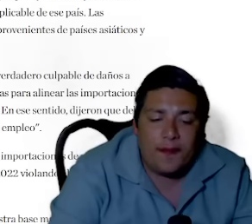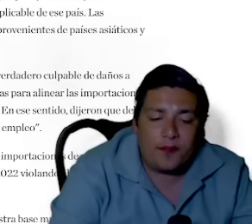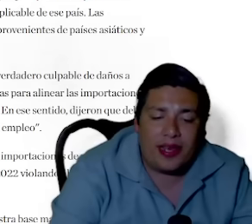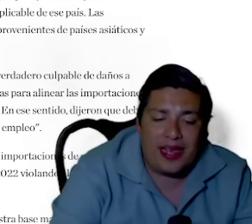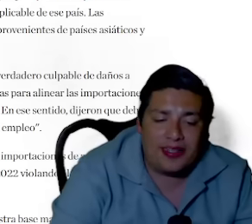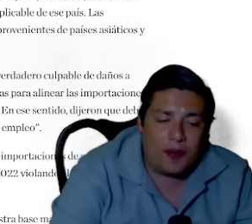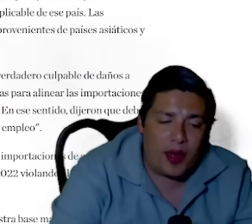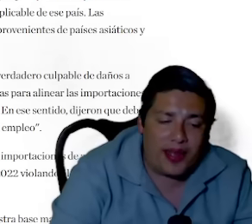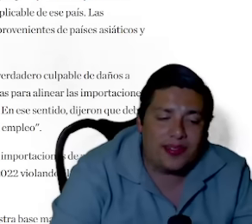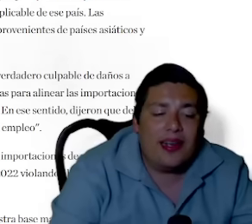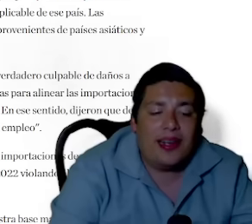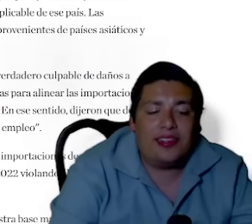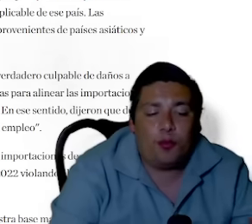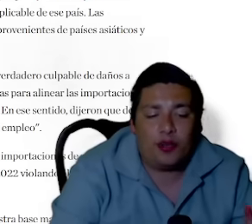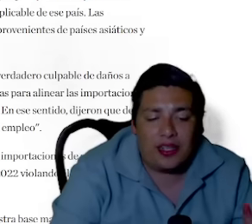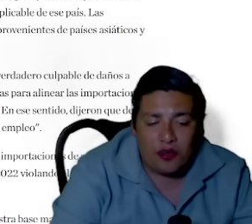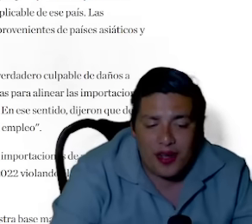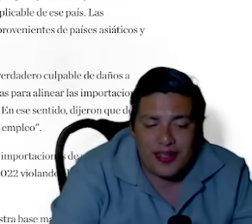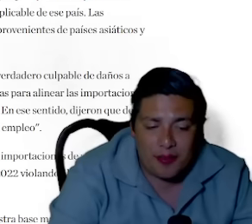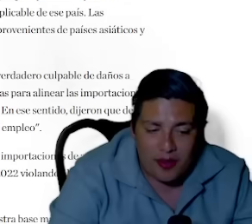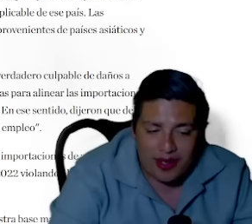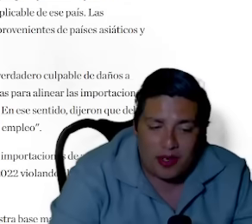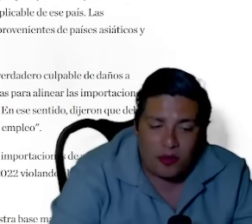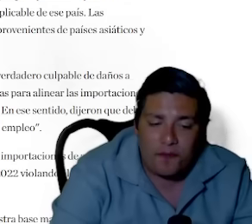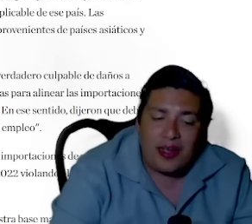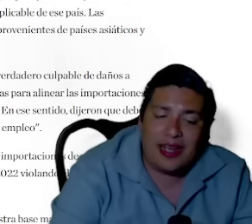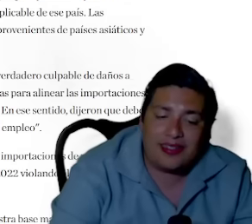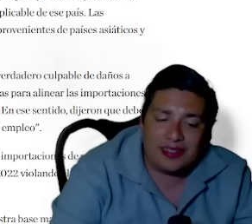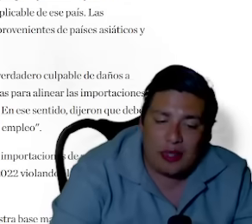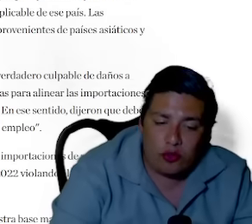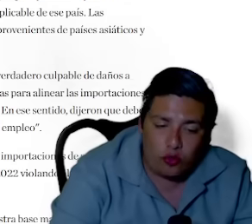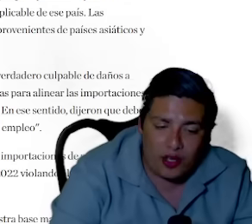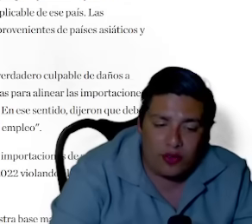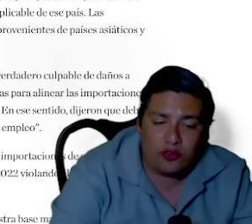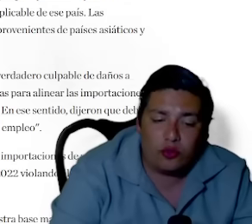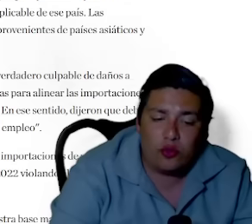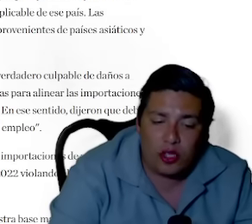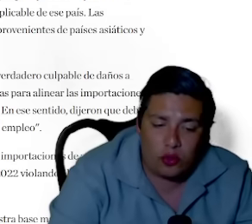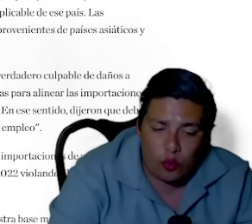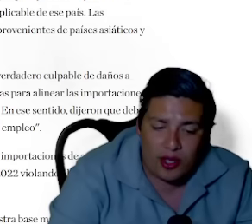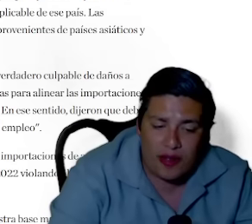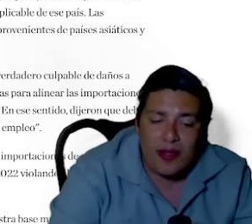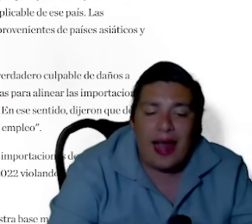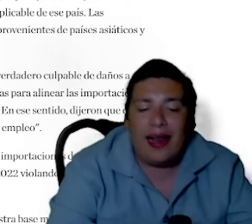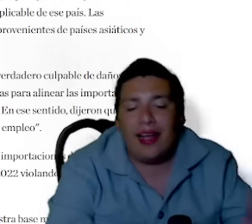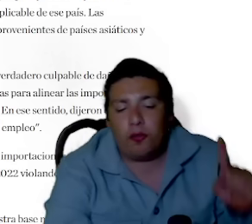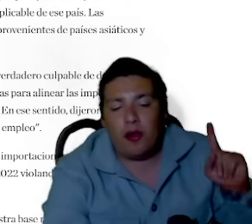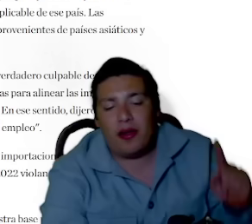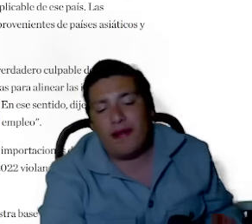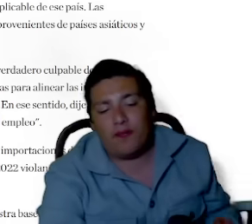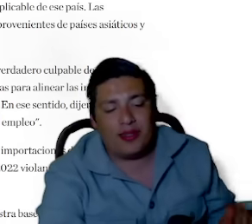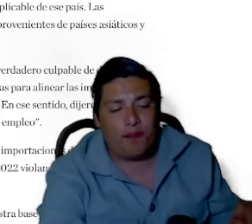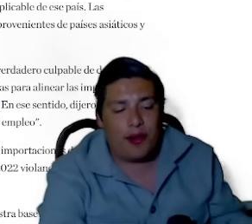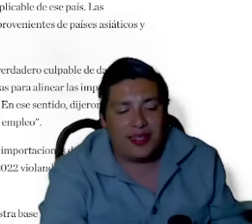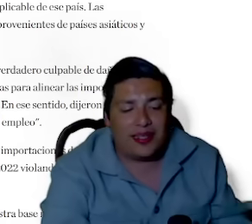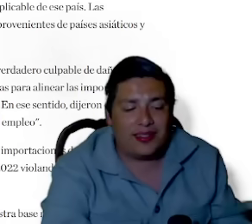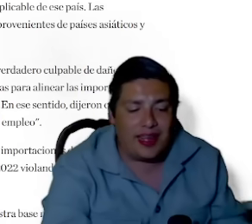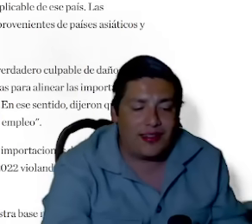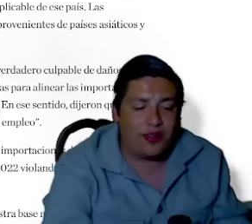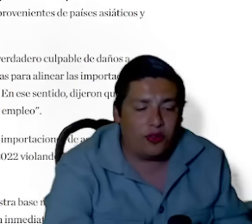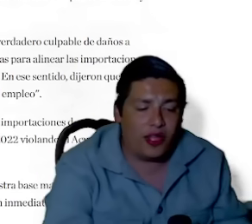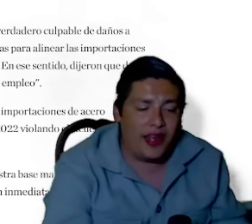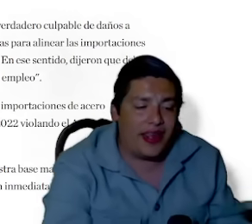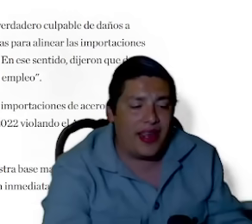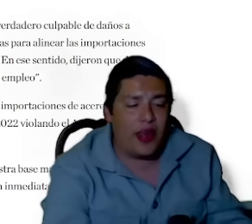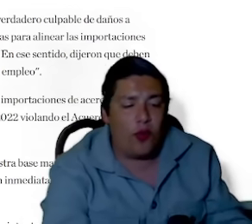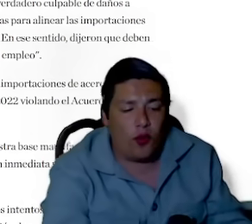aplicable de ese país las exportaciones de México hacia Estados Unidos sustituye a las provenientes de países